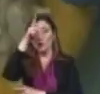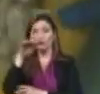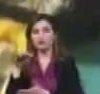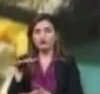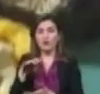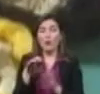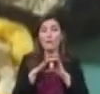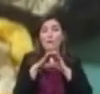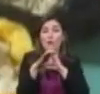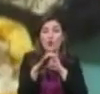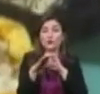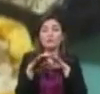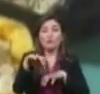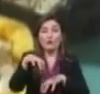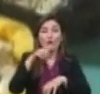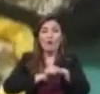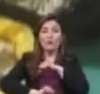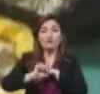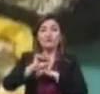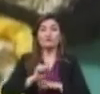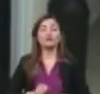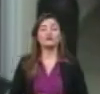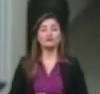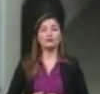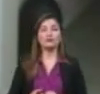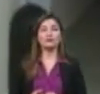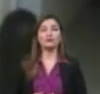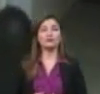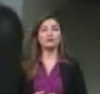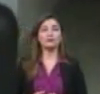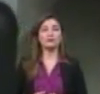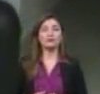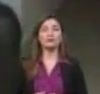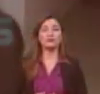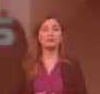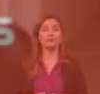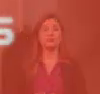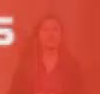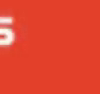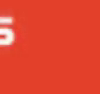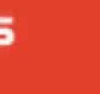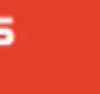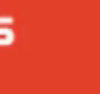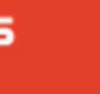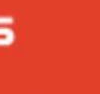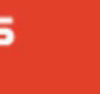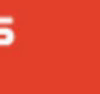medio de buses interprovinciales. En Quito, Daniela Valencia, 24 horas.